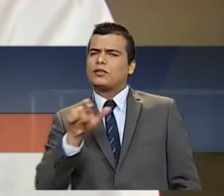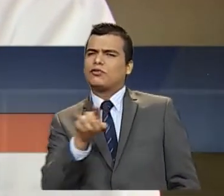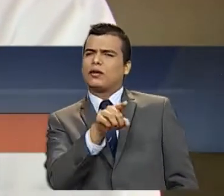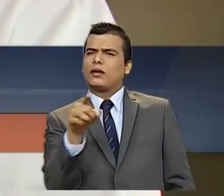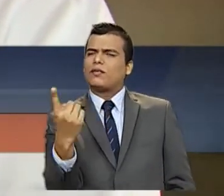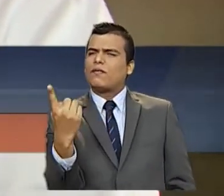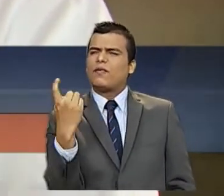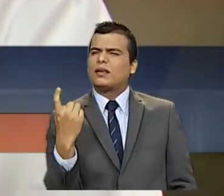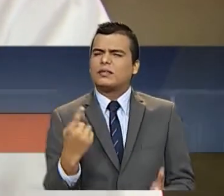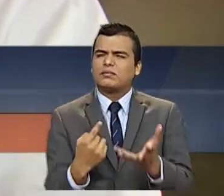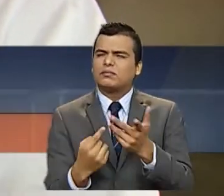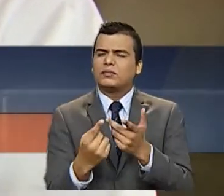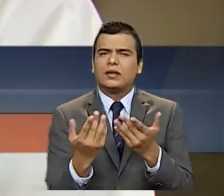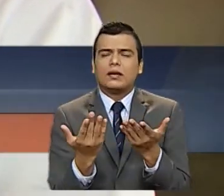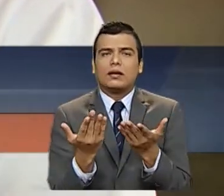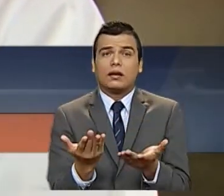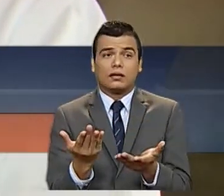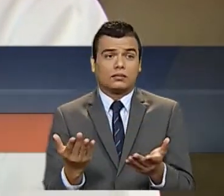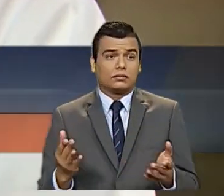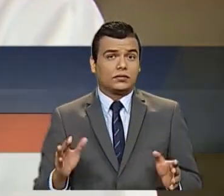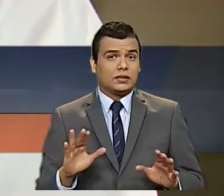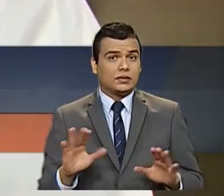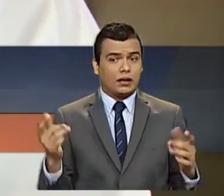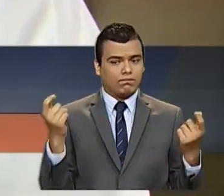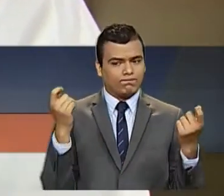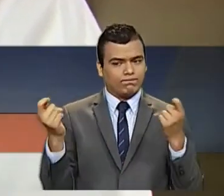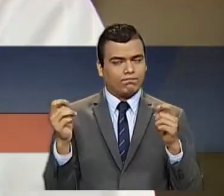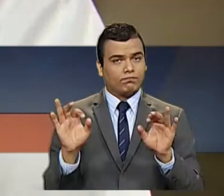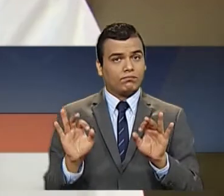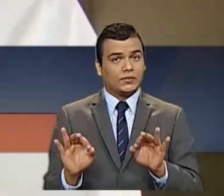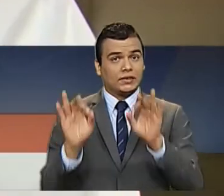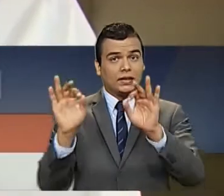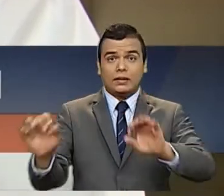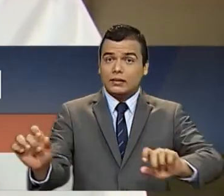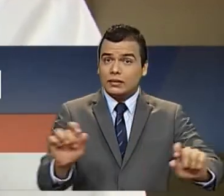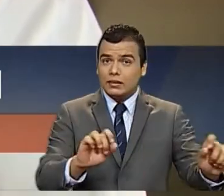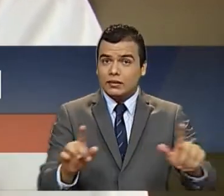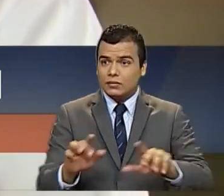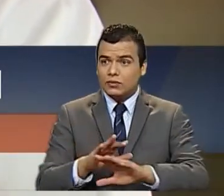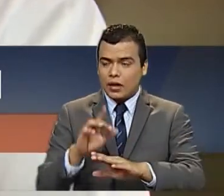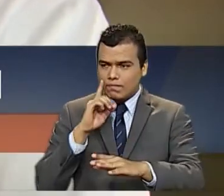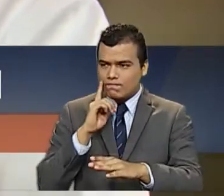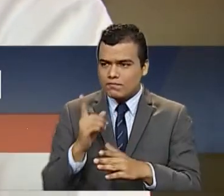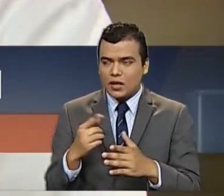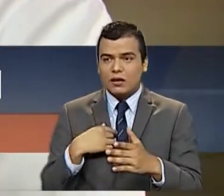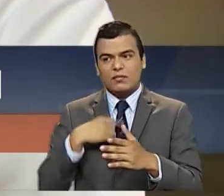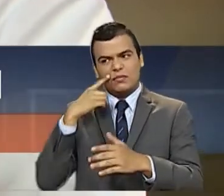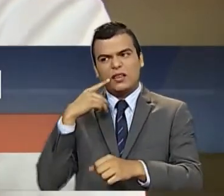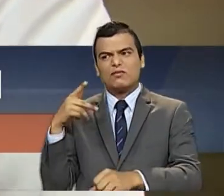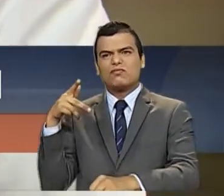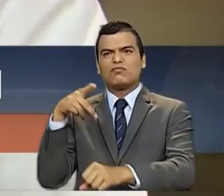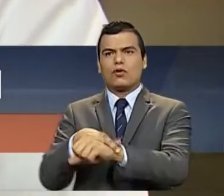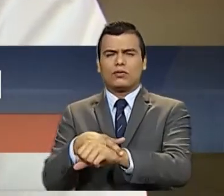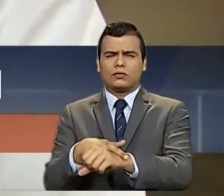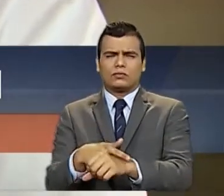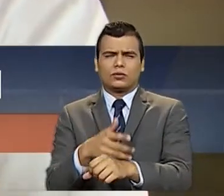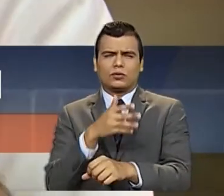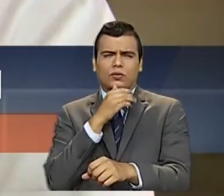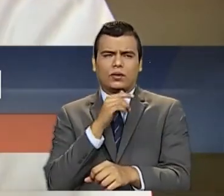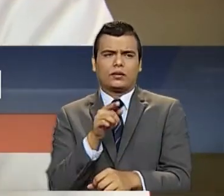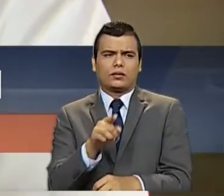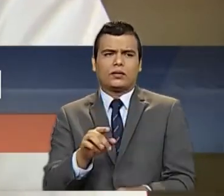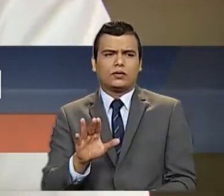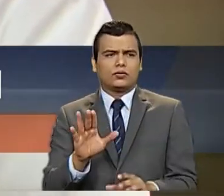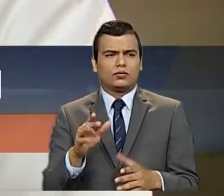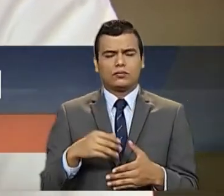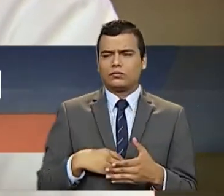sus necesidades, y con eso también nosotros tener un control. Pero cuando hablamos control, no es represivo, es un control de saber que aquel que está en el espacio público